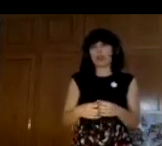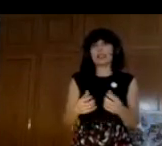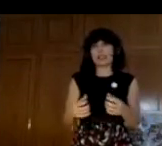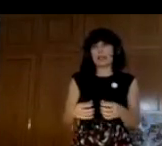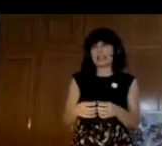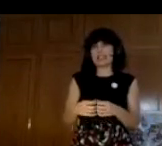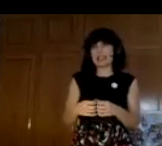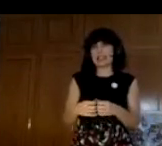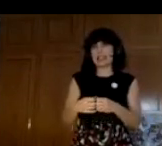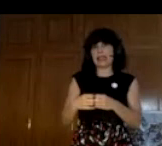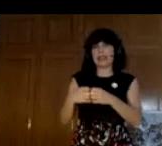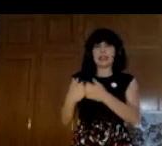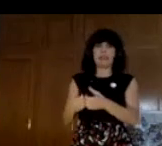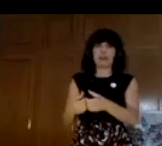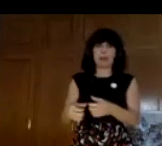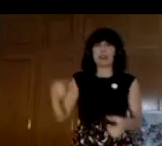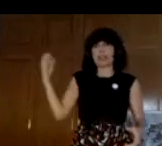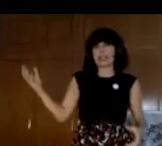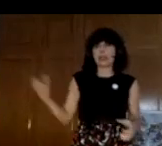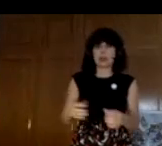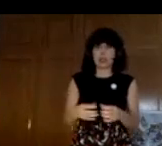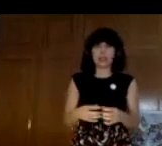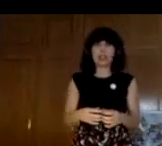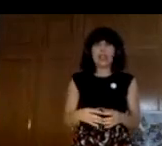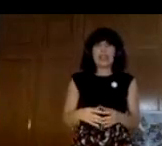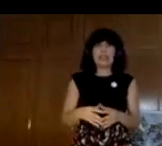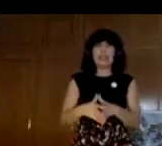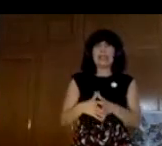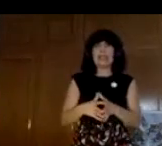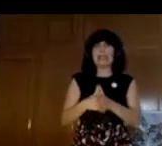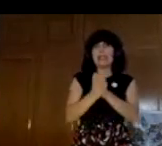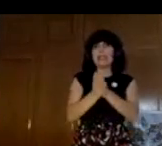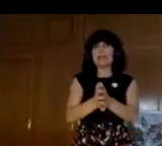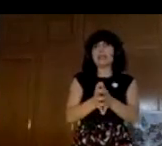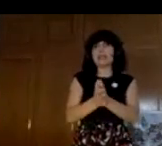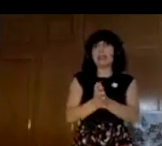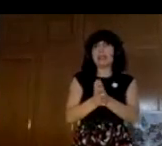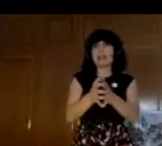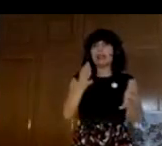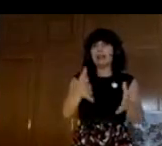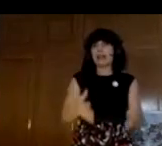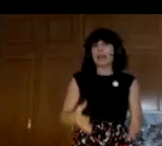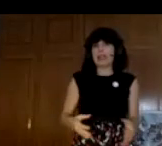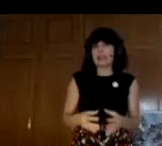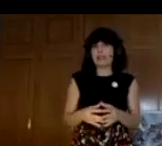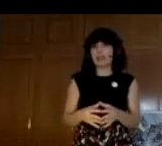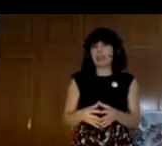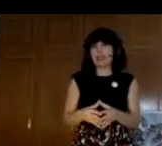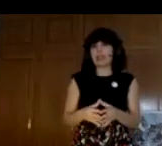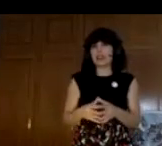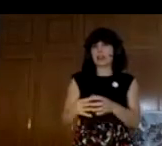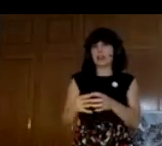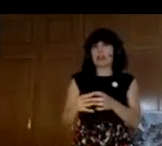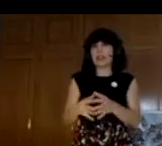son las herramientas de desinformación en Estados Unidos y Cambridge Analytica se funda en el